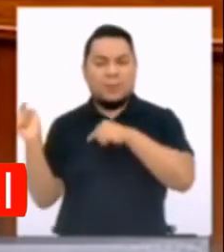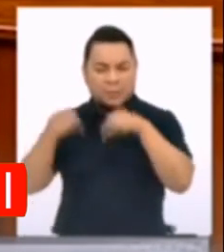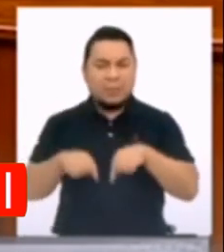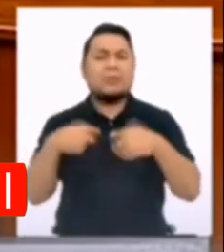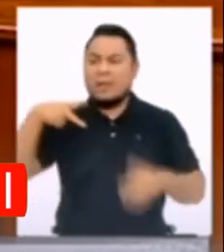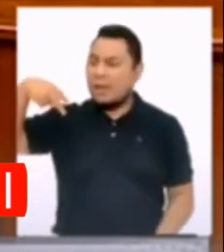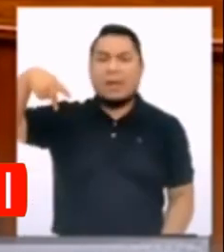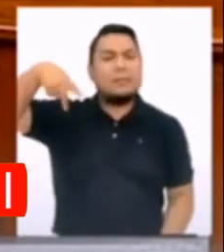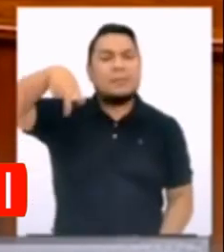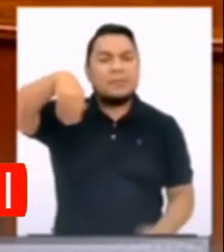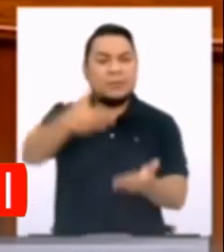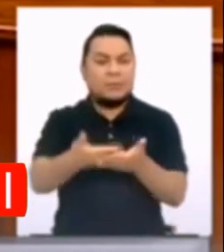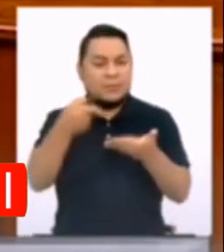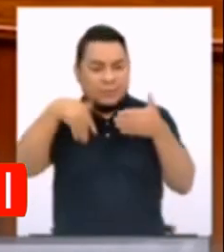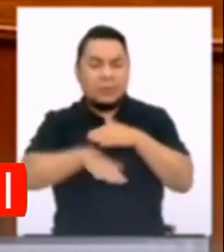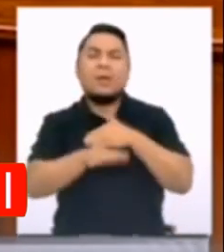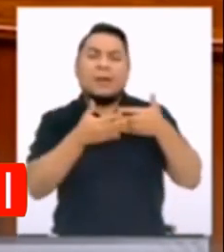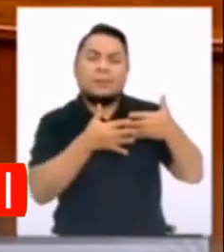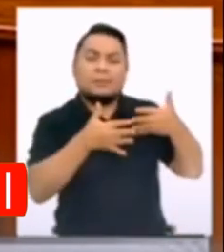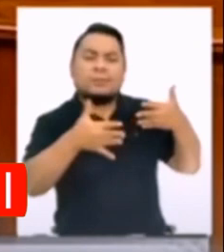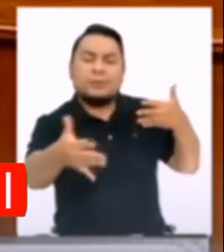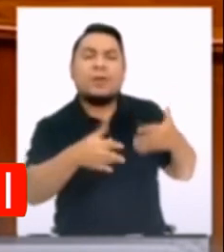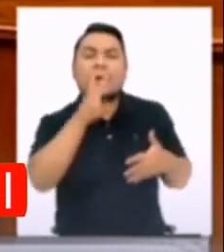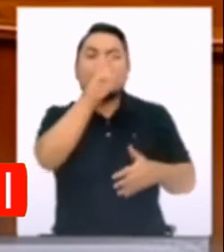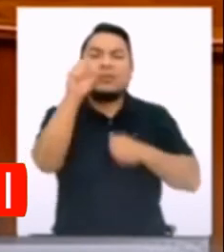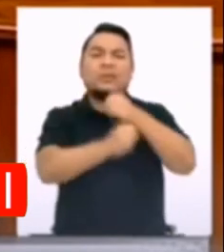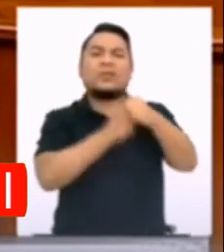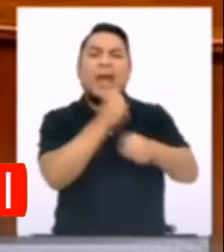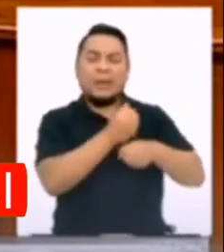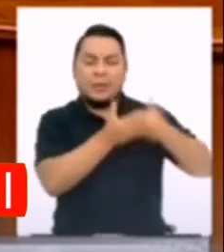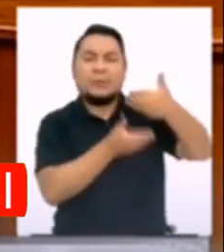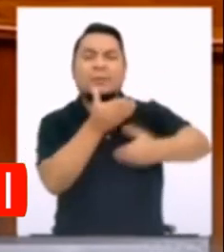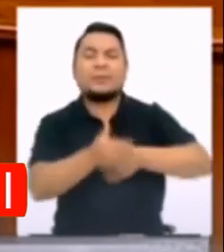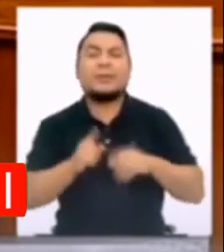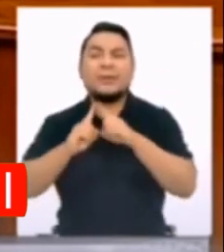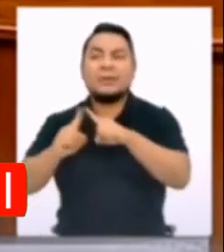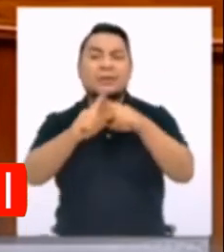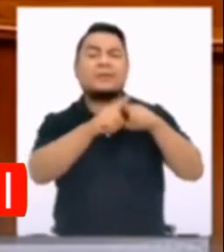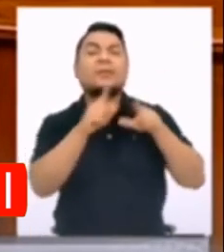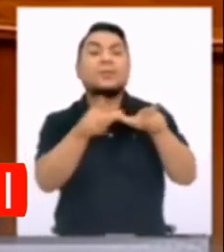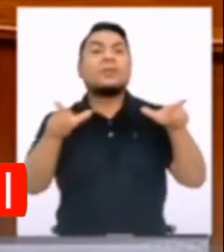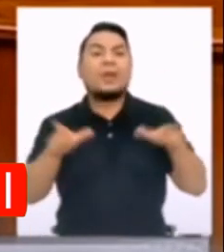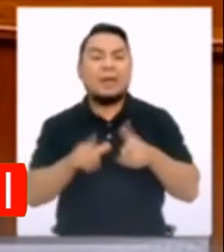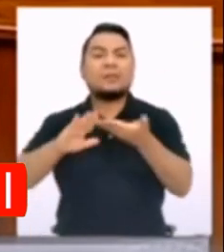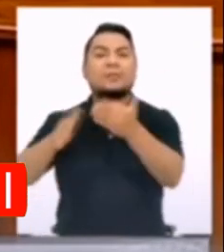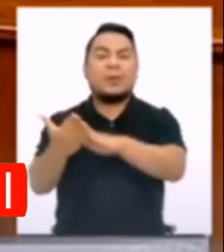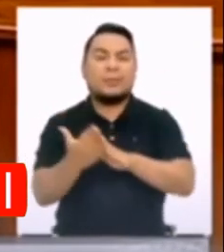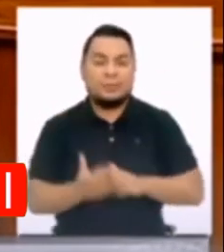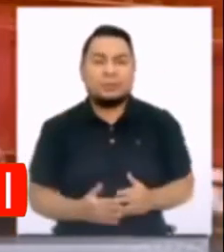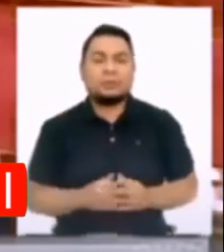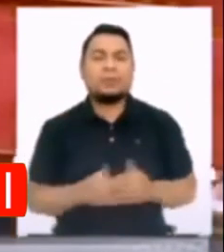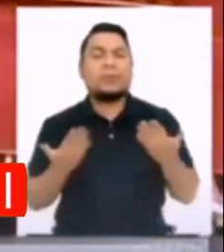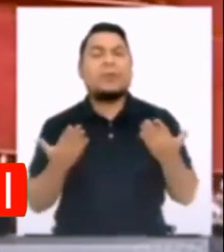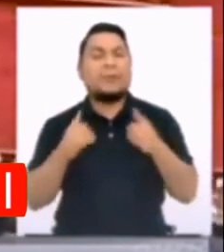han apostado por el trabajo en conjunto. A todos los congresistas que el día de hoy han decidido darnos